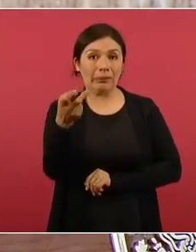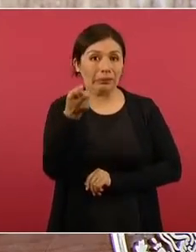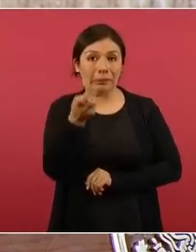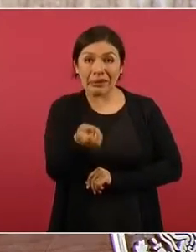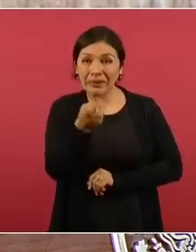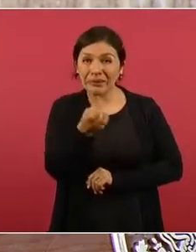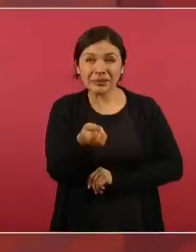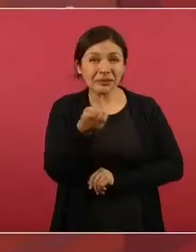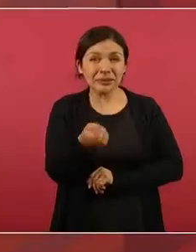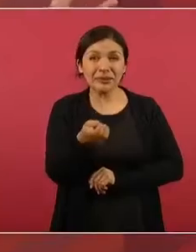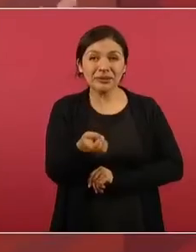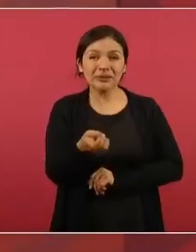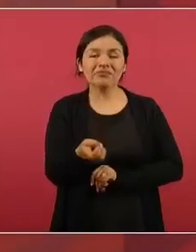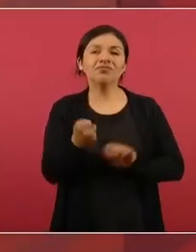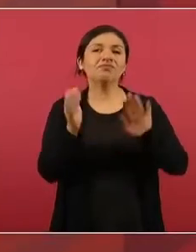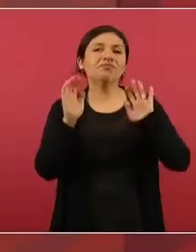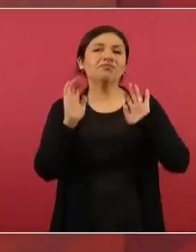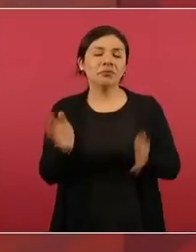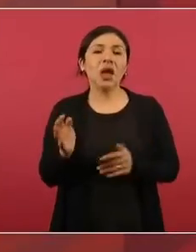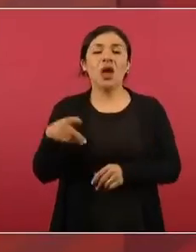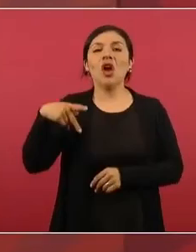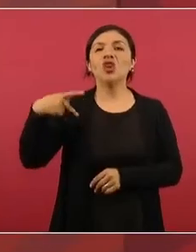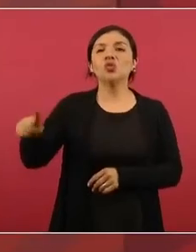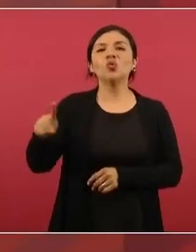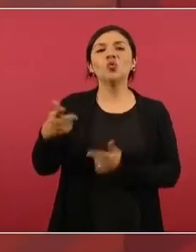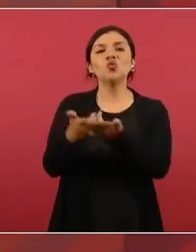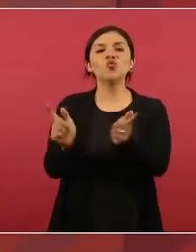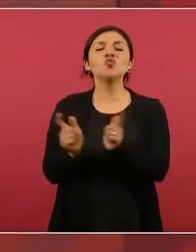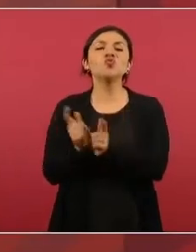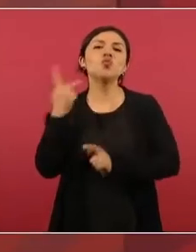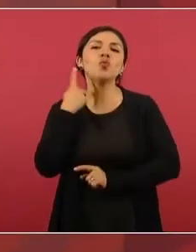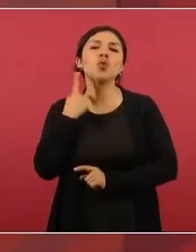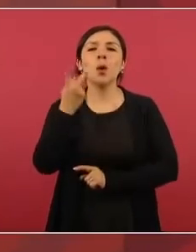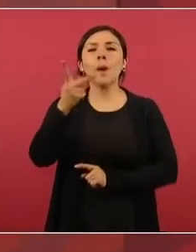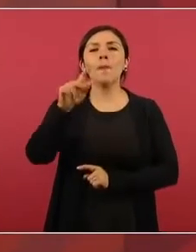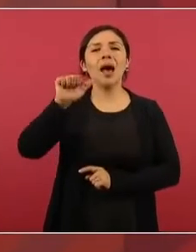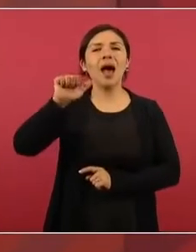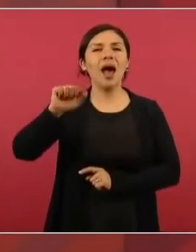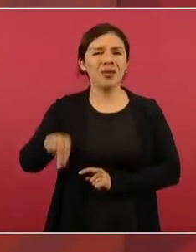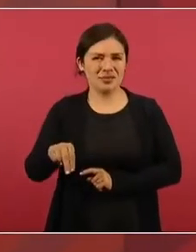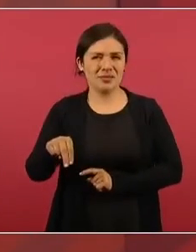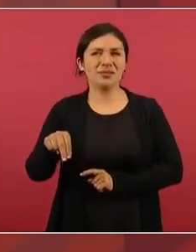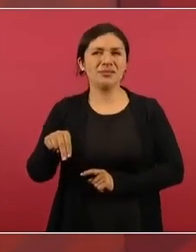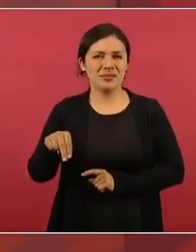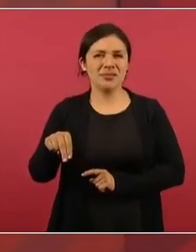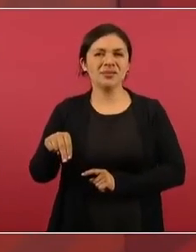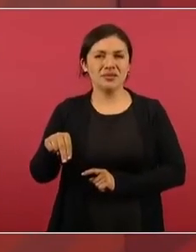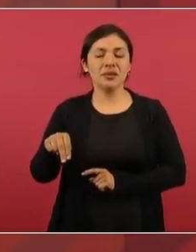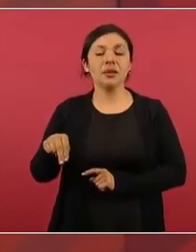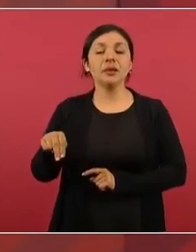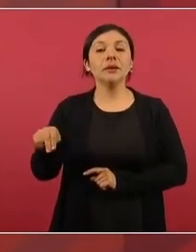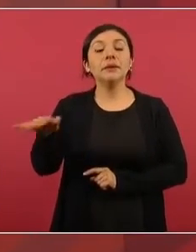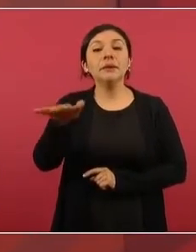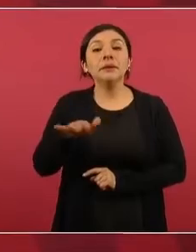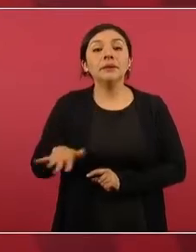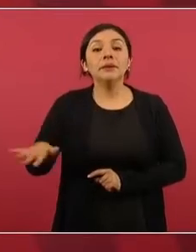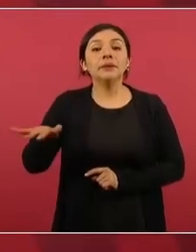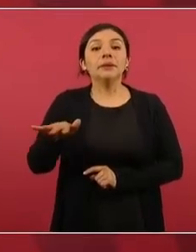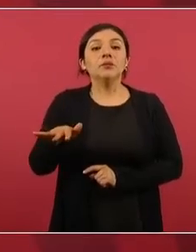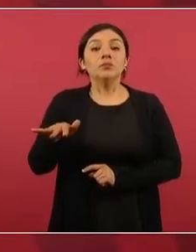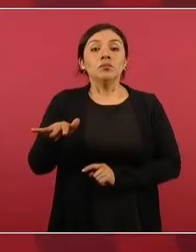y ahí el programa del PAN, bueno,